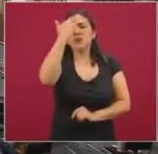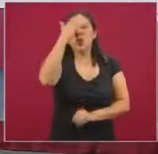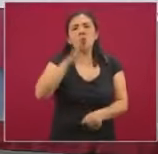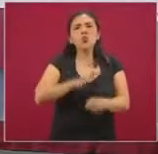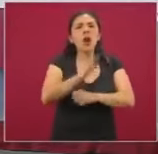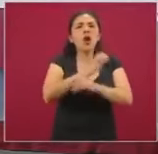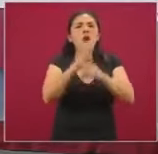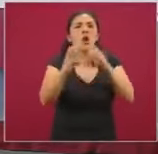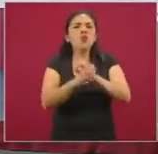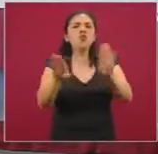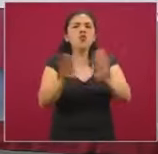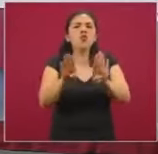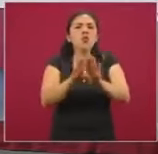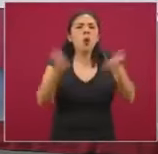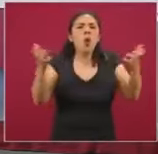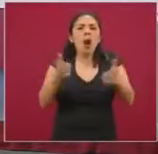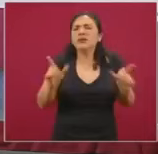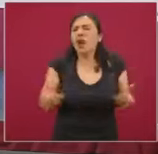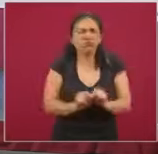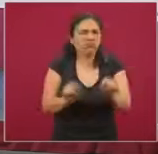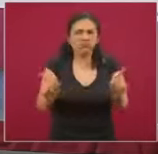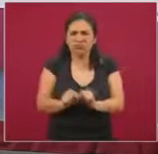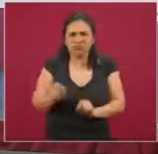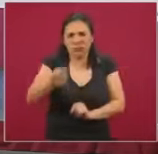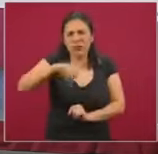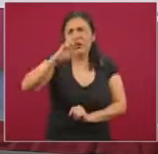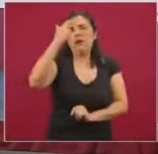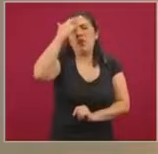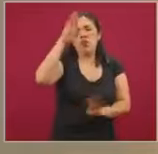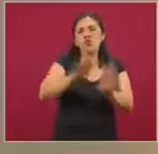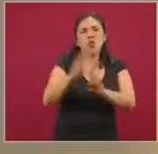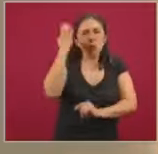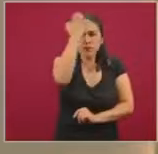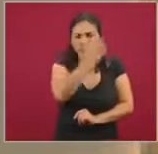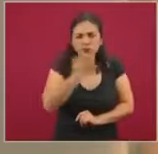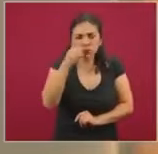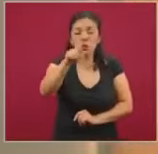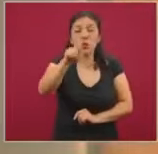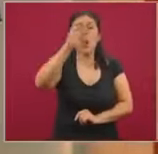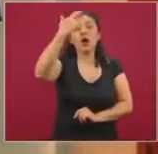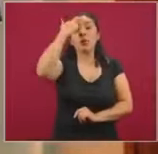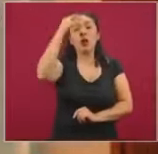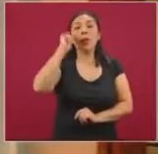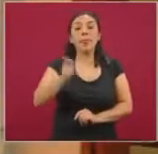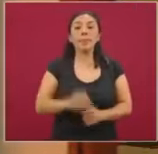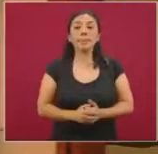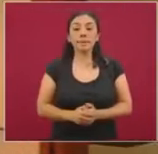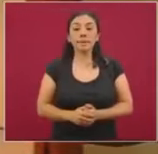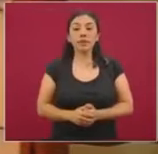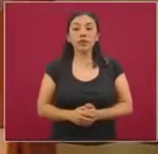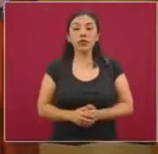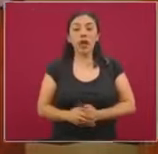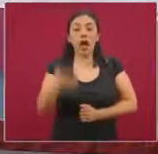aspectos metodológicos de manera breve para este análisis, recordar que